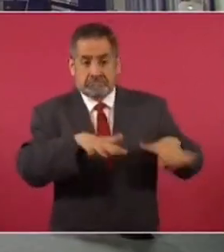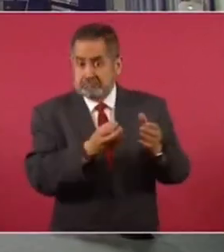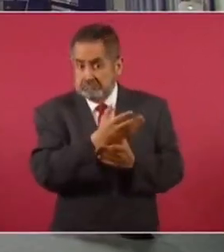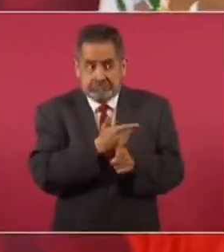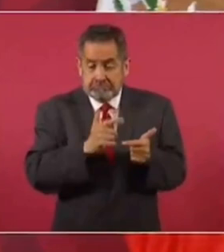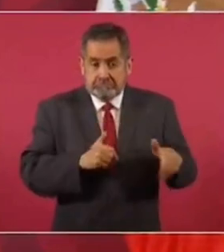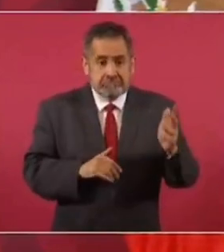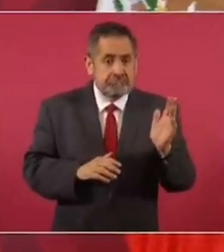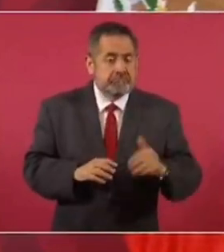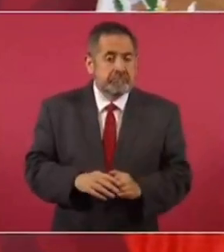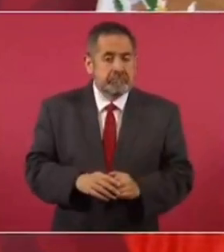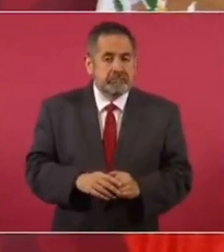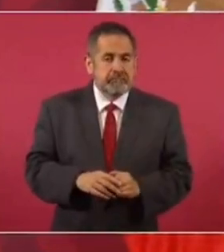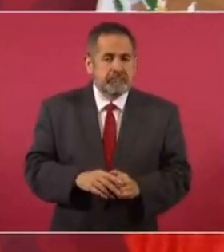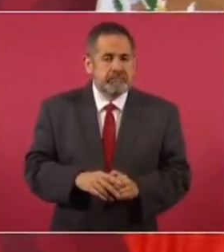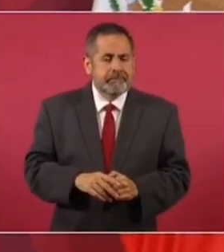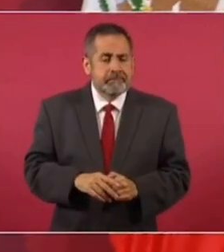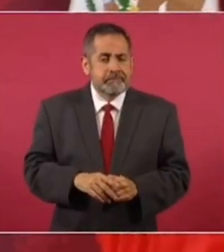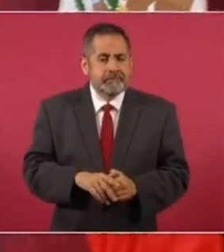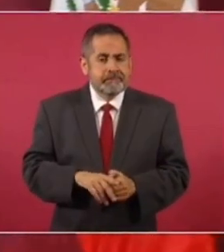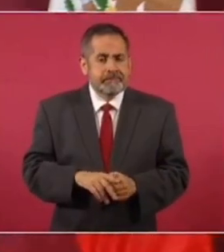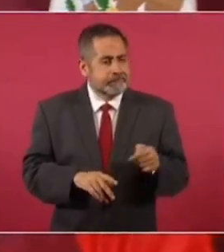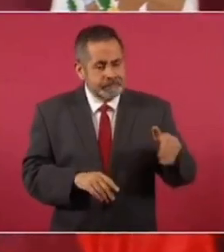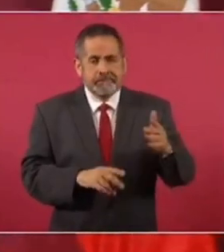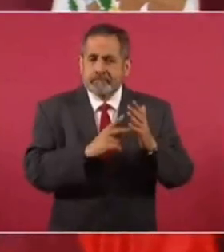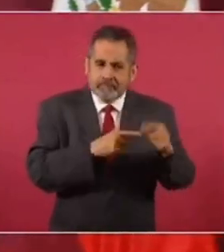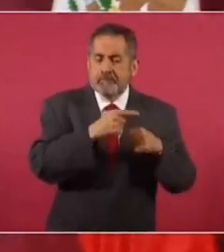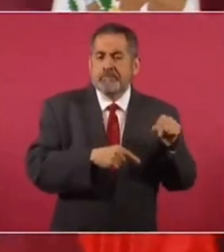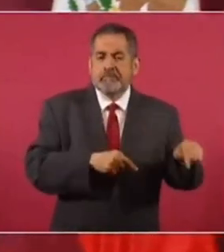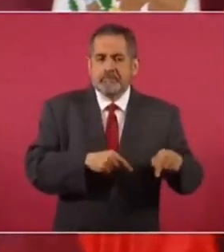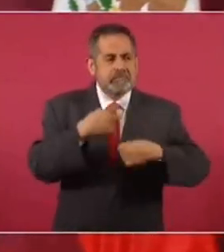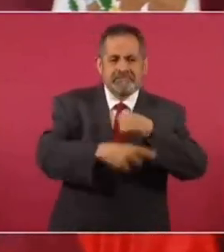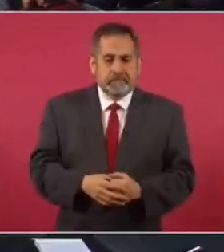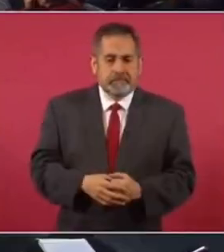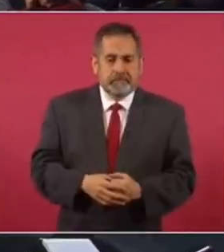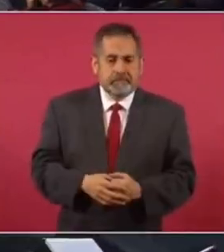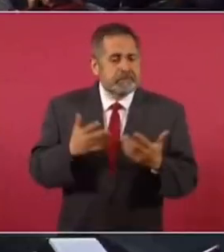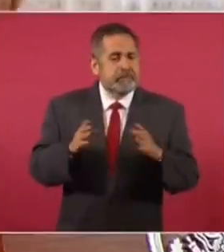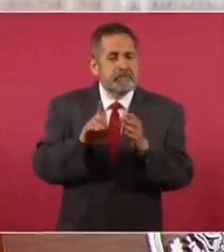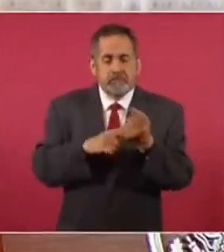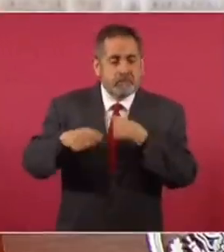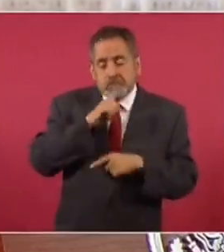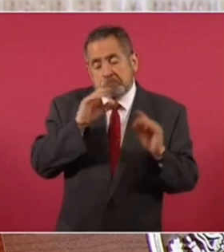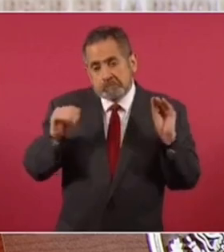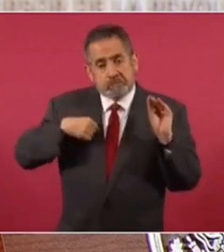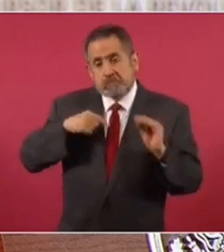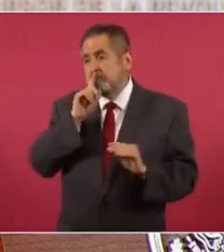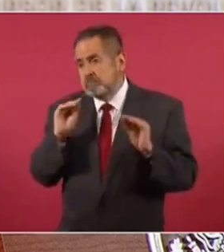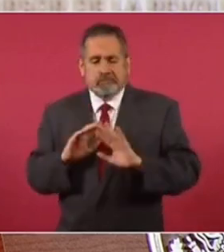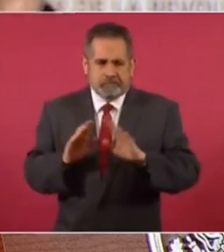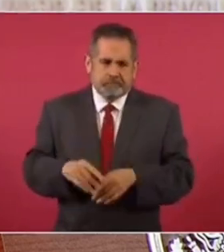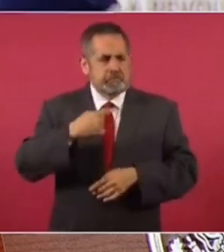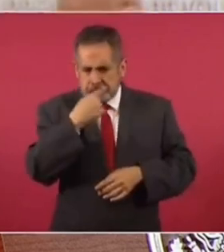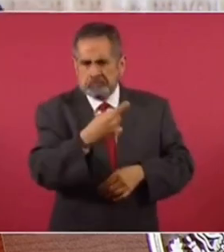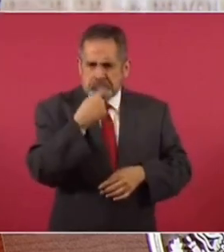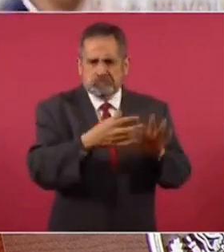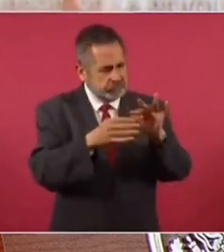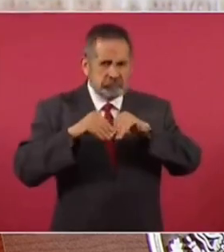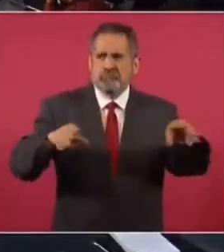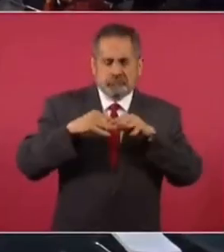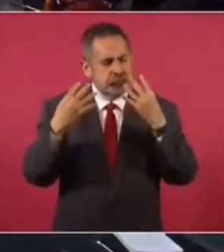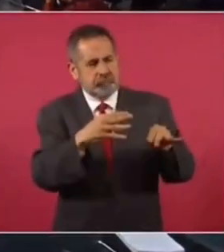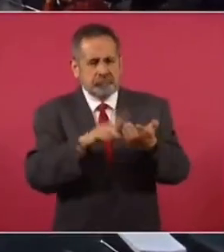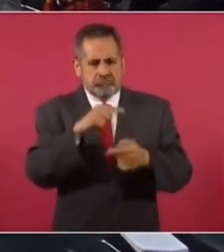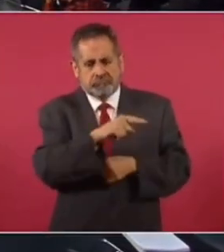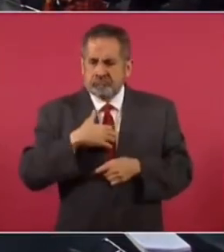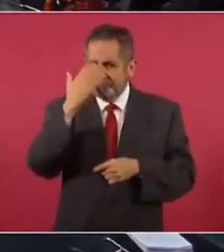salieron, y van a causar daños. Entonces, como no nos quedamos callados, porque lo que queremos es